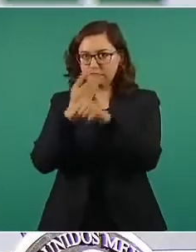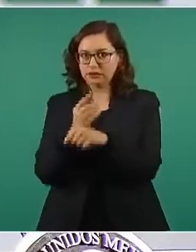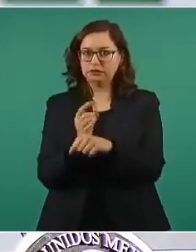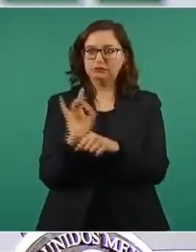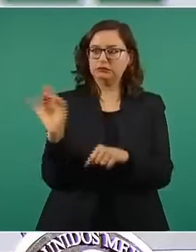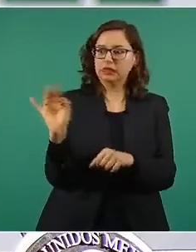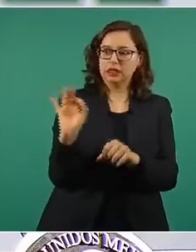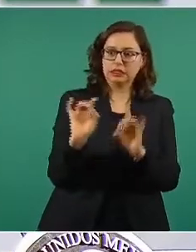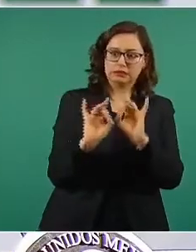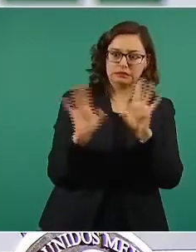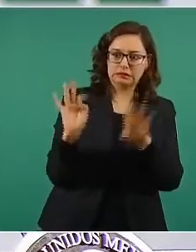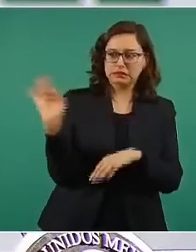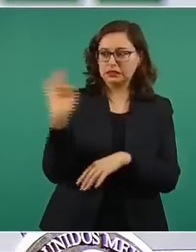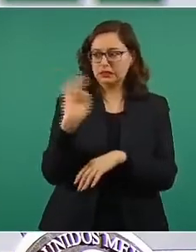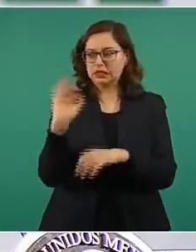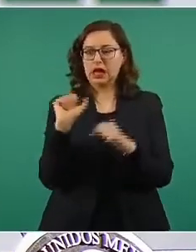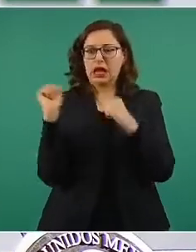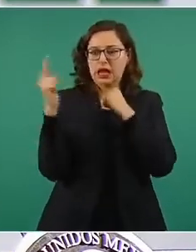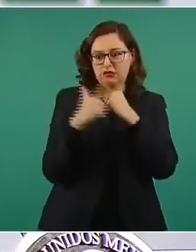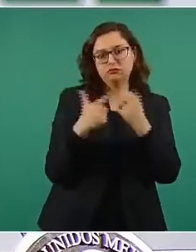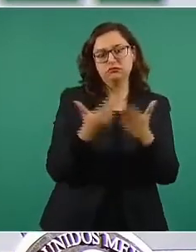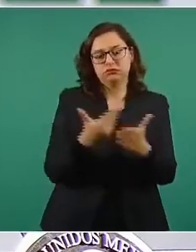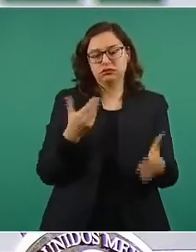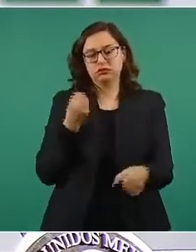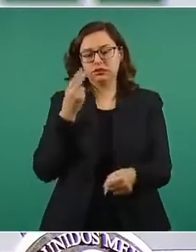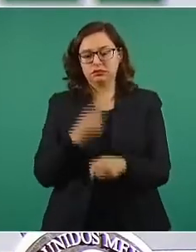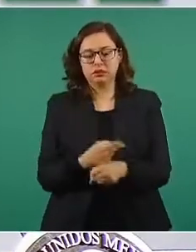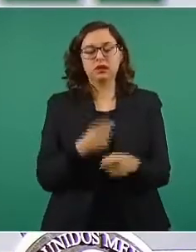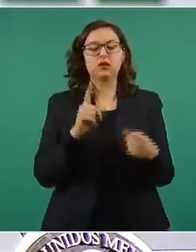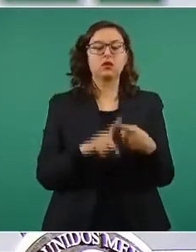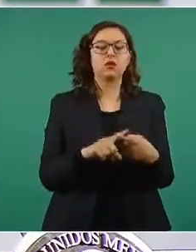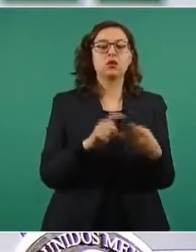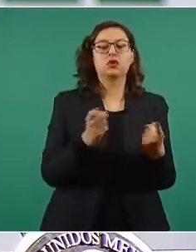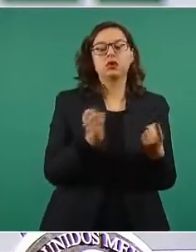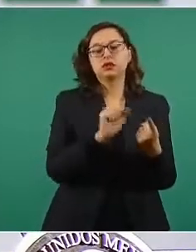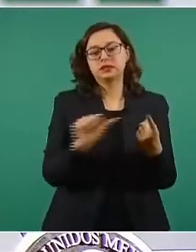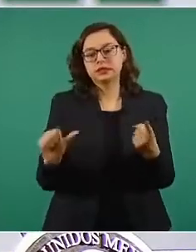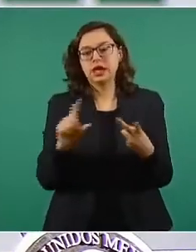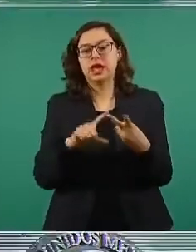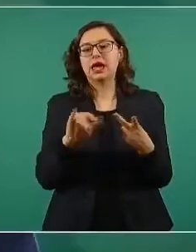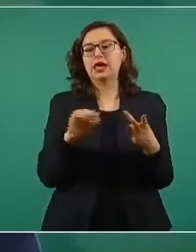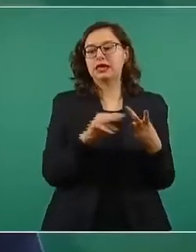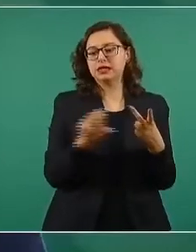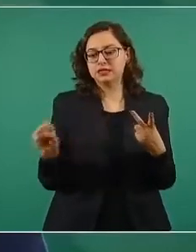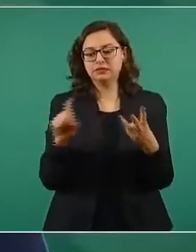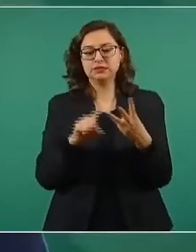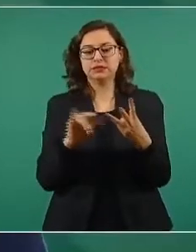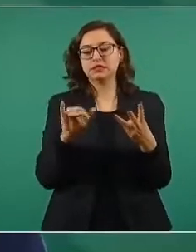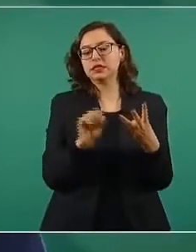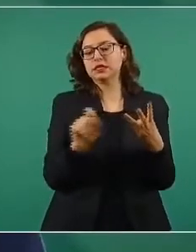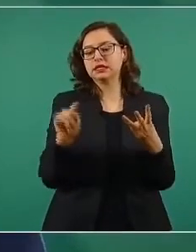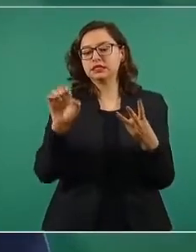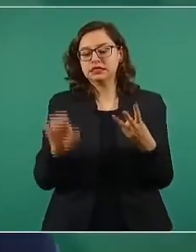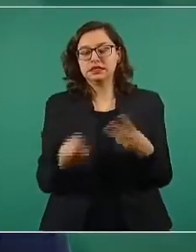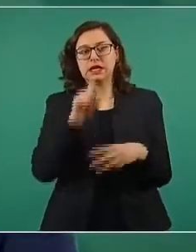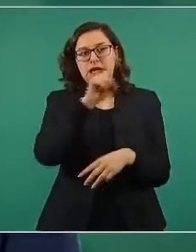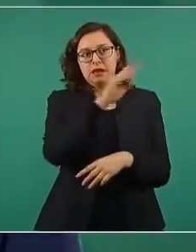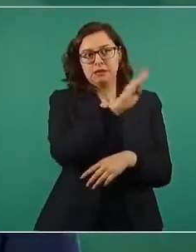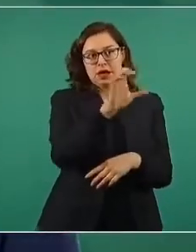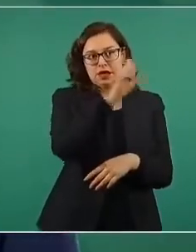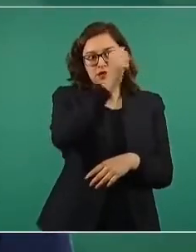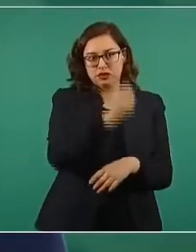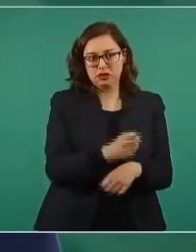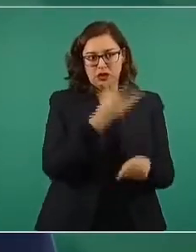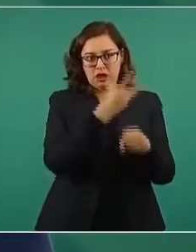la Secretaría de Salud Federal como del Seguro Social y del ISSSTE, y estamos ayudando y acompañando al gobierno de Baja California Sur